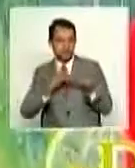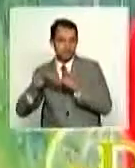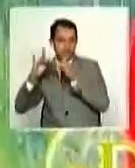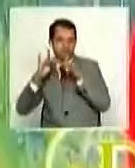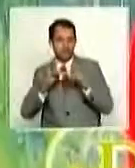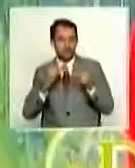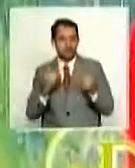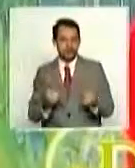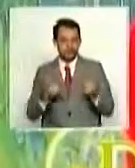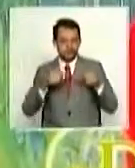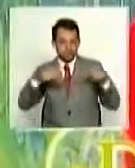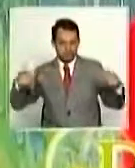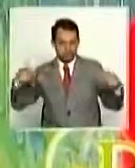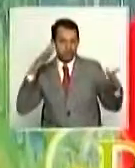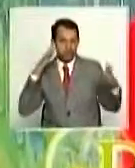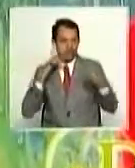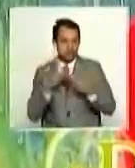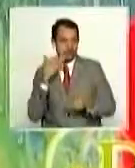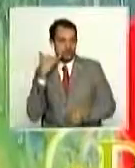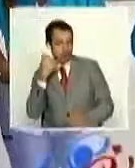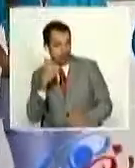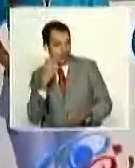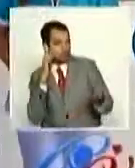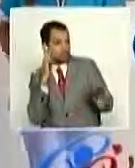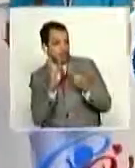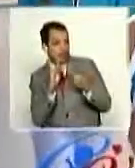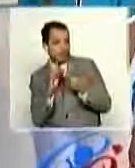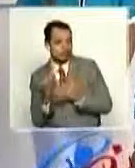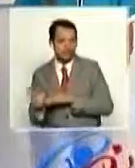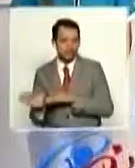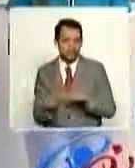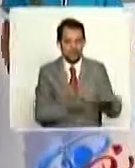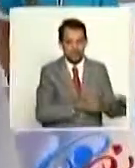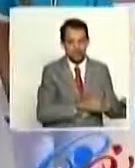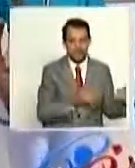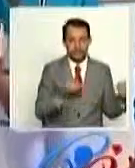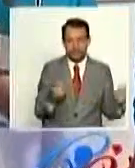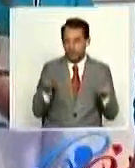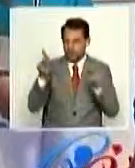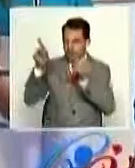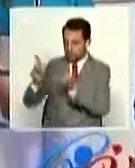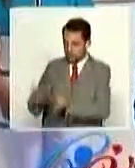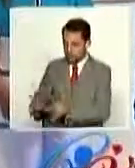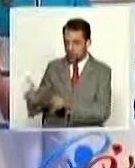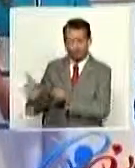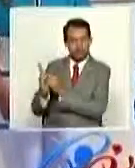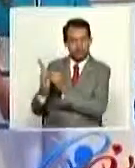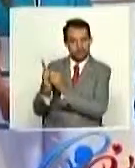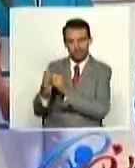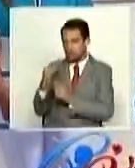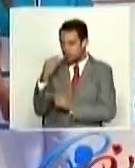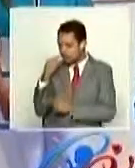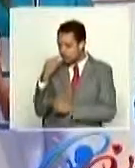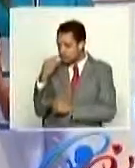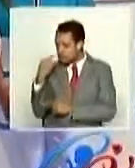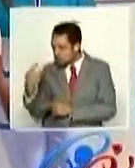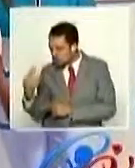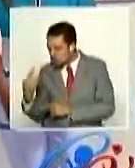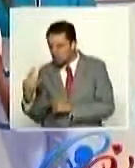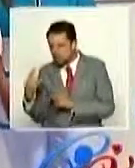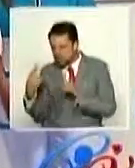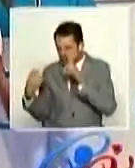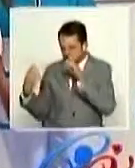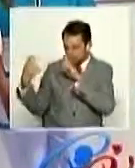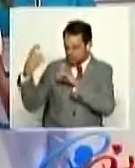312-751-7722. Llámenos para tener el gusto de atenderles. El caso clínico de este paciente fue muy interesante porque él ni siquiera